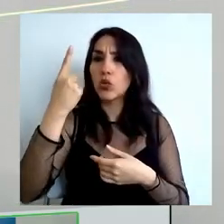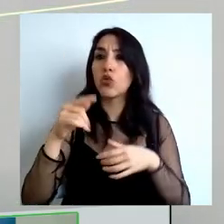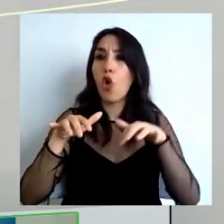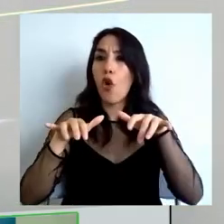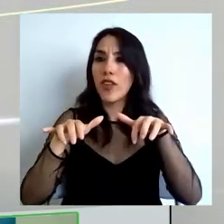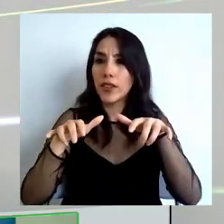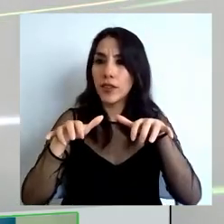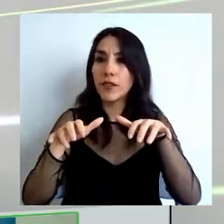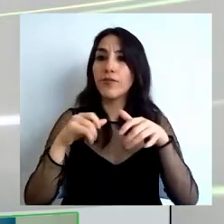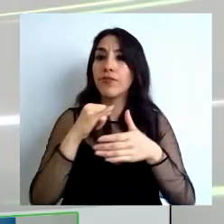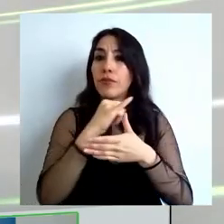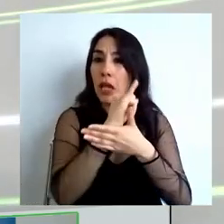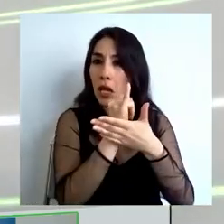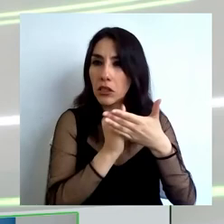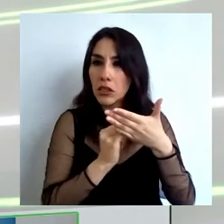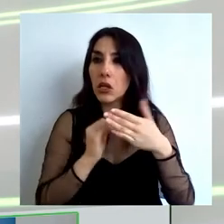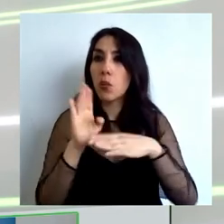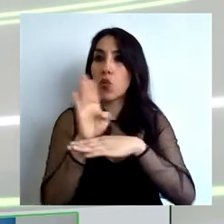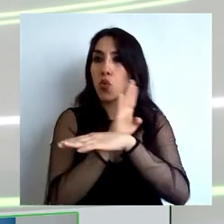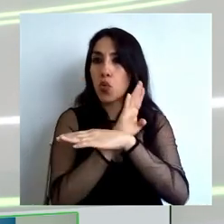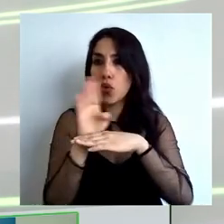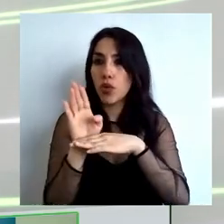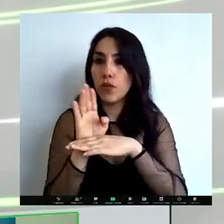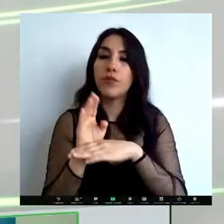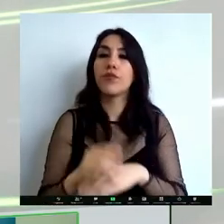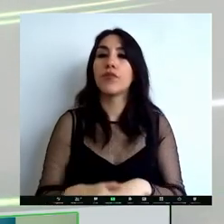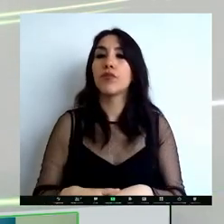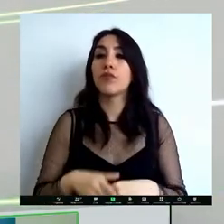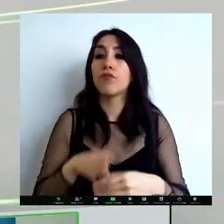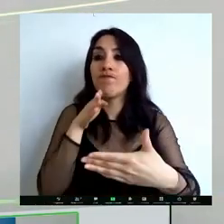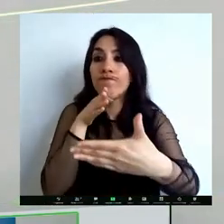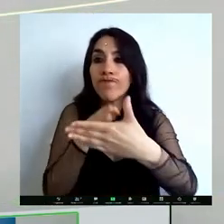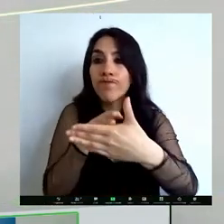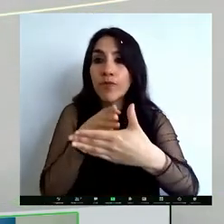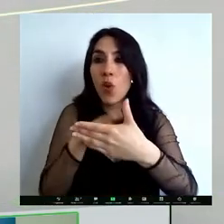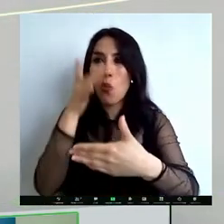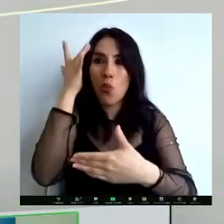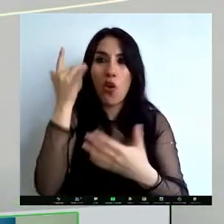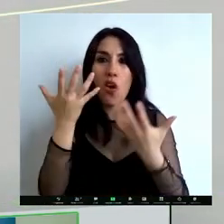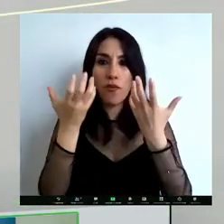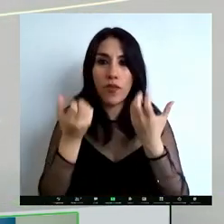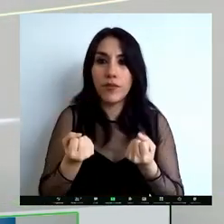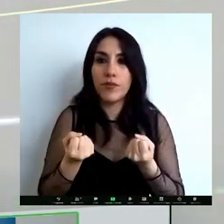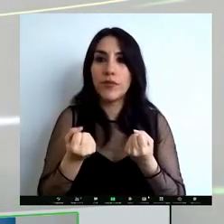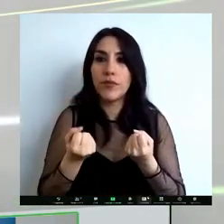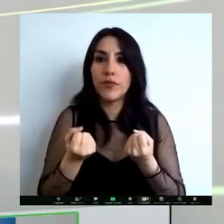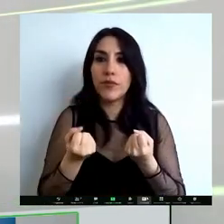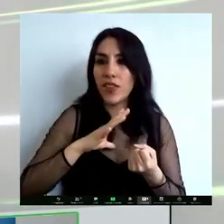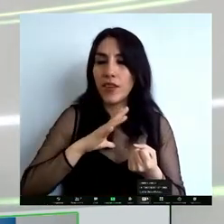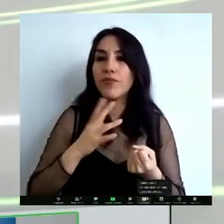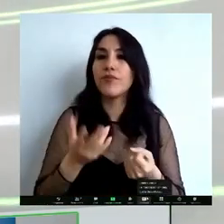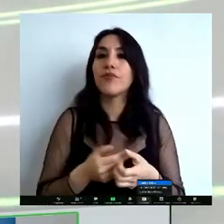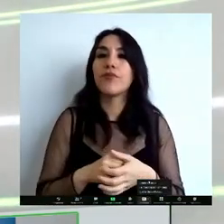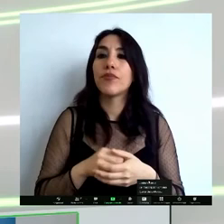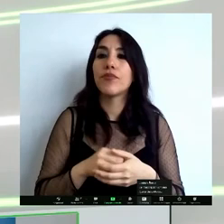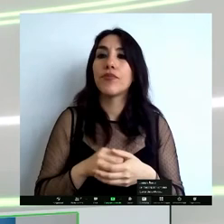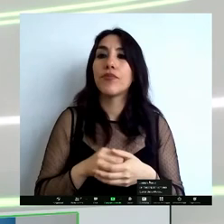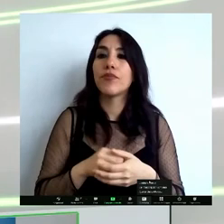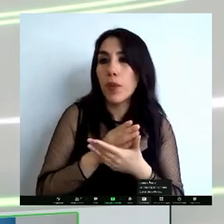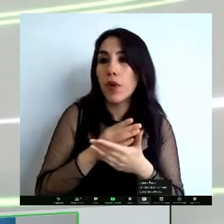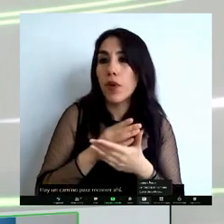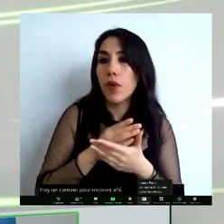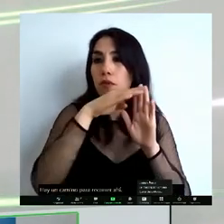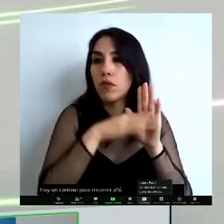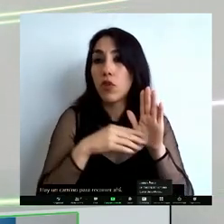Hay un camino para recorrer, hay guías que puede establecer el gobierno, pero hasta que no lleguen al nivel de las empresas y los